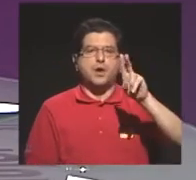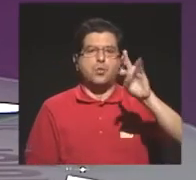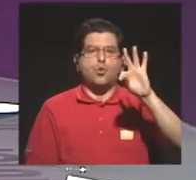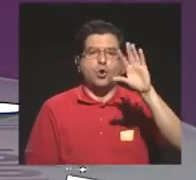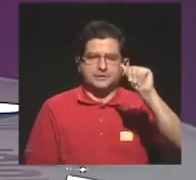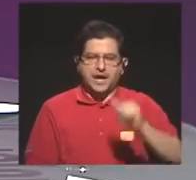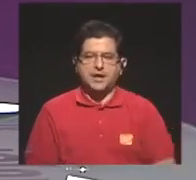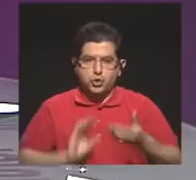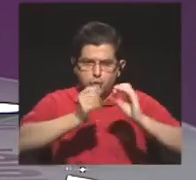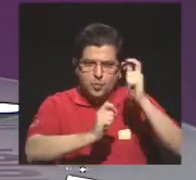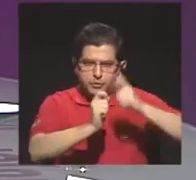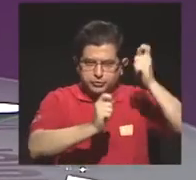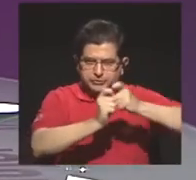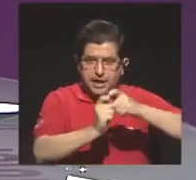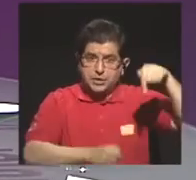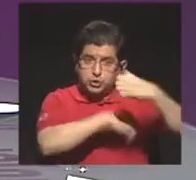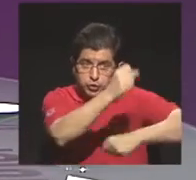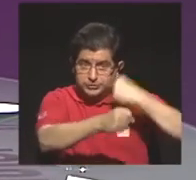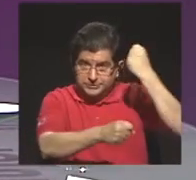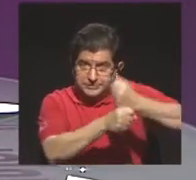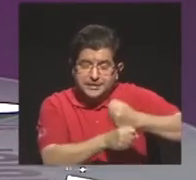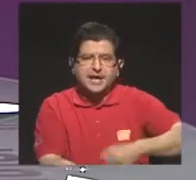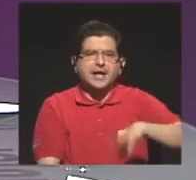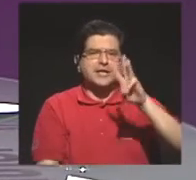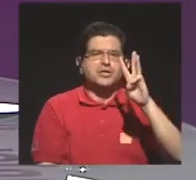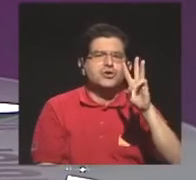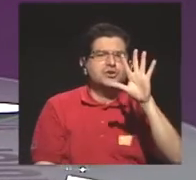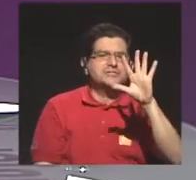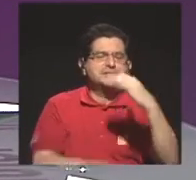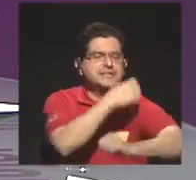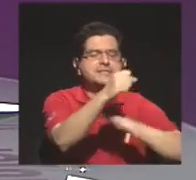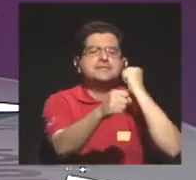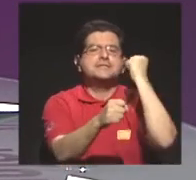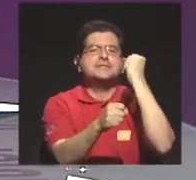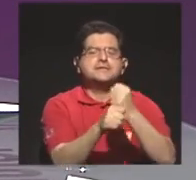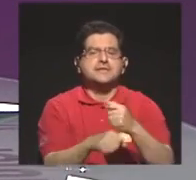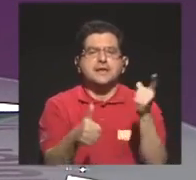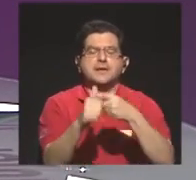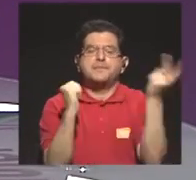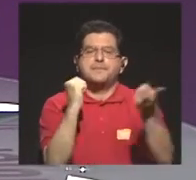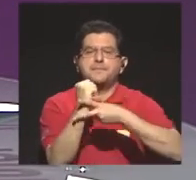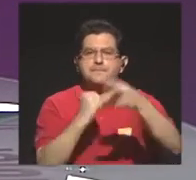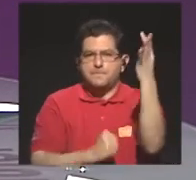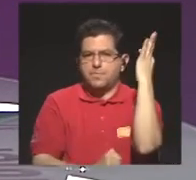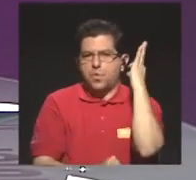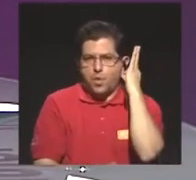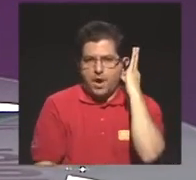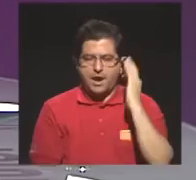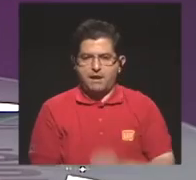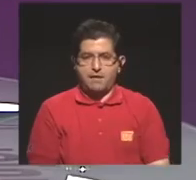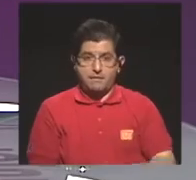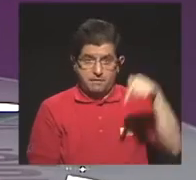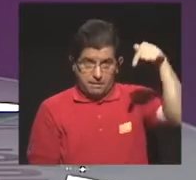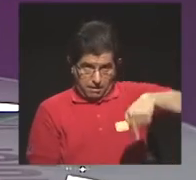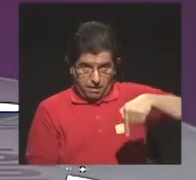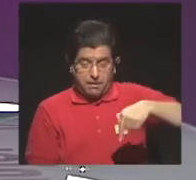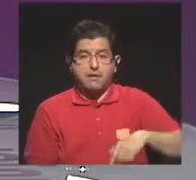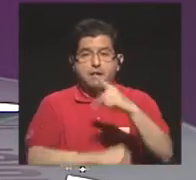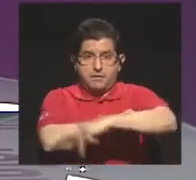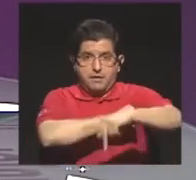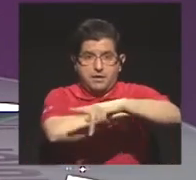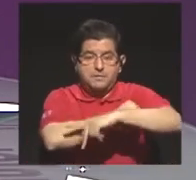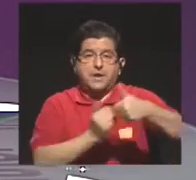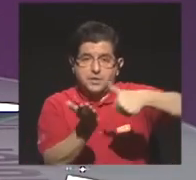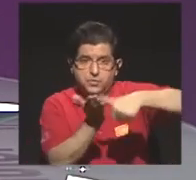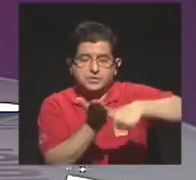que, por ejemplo, este año fueron 65 años de la primera vez que las mujeres votamos en La